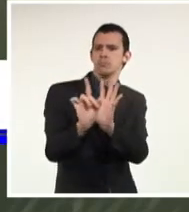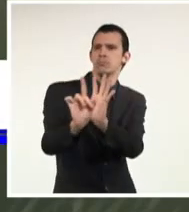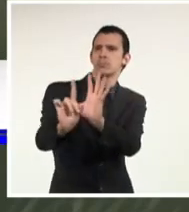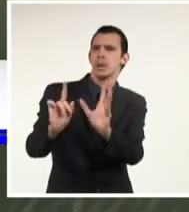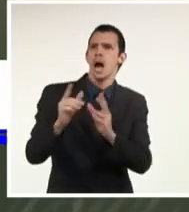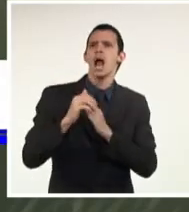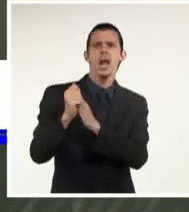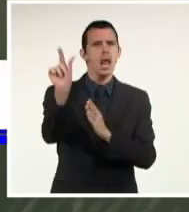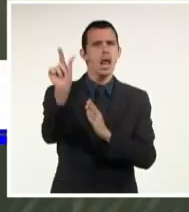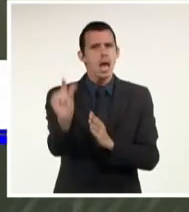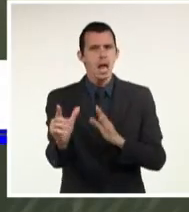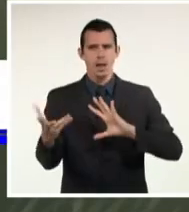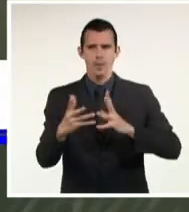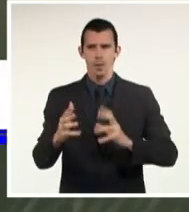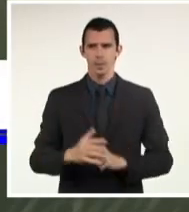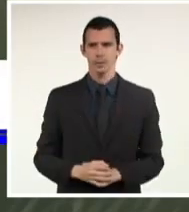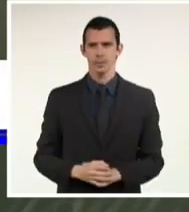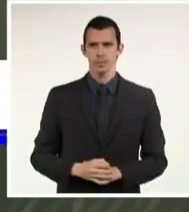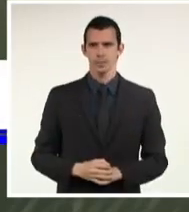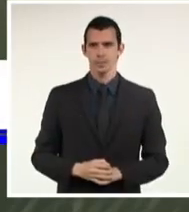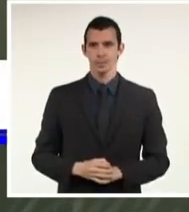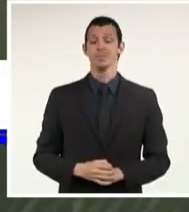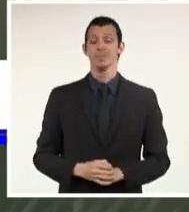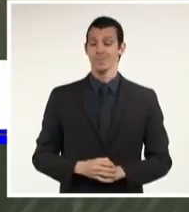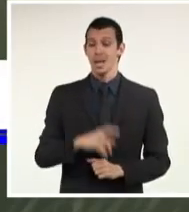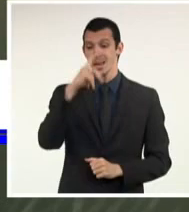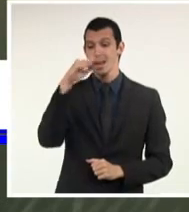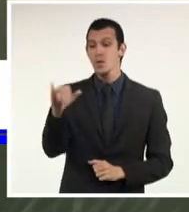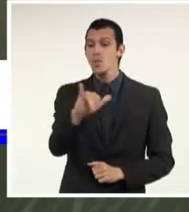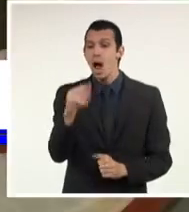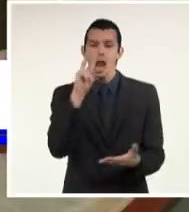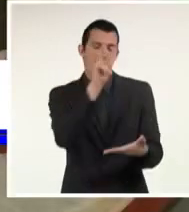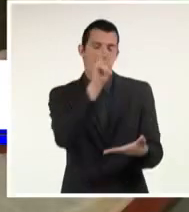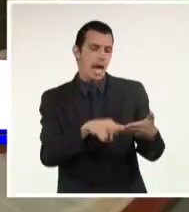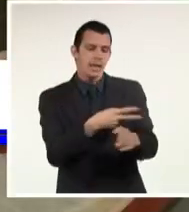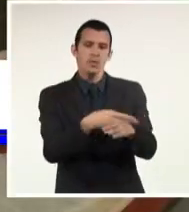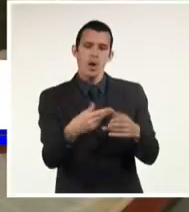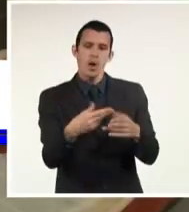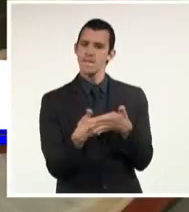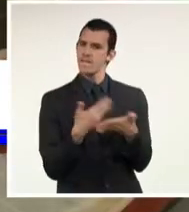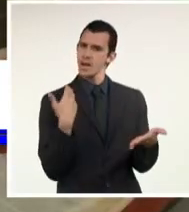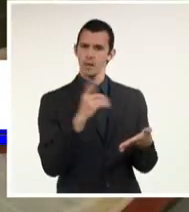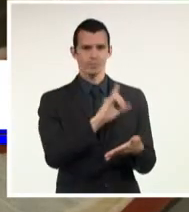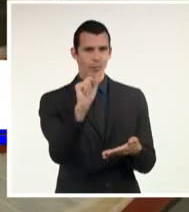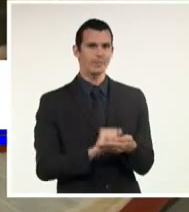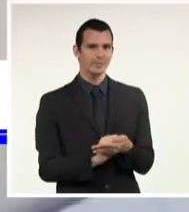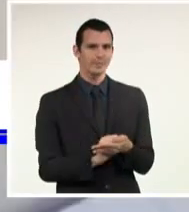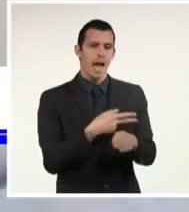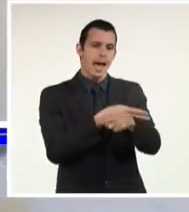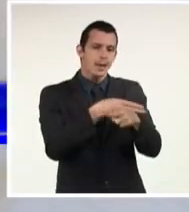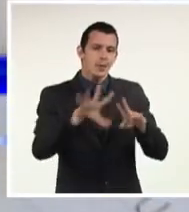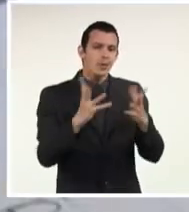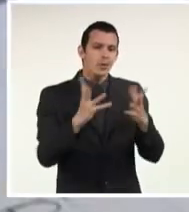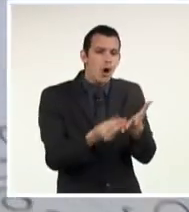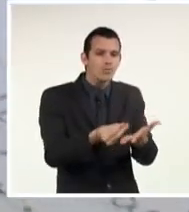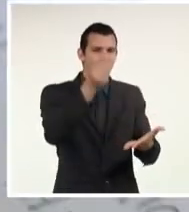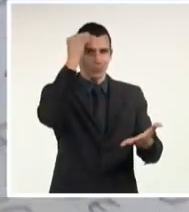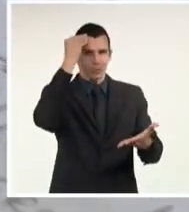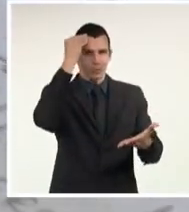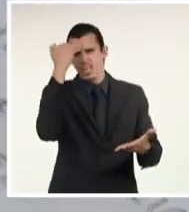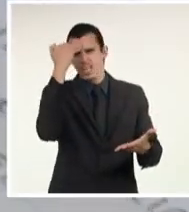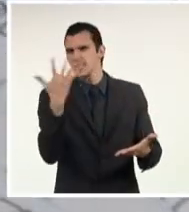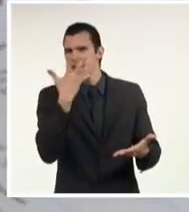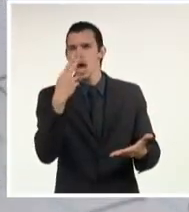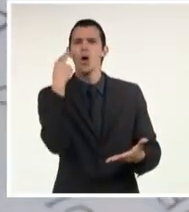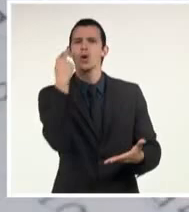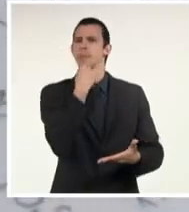cómo dirigirse, cómo razonar, cómo reflexionar, cómo enseñarle al niño los sentimientos de amor por las